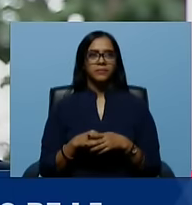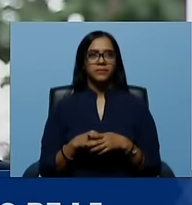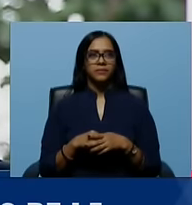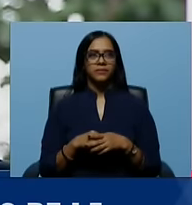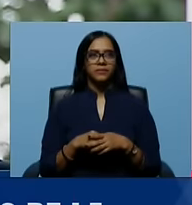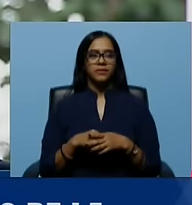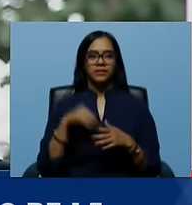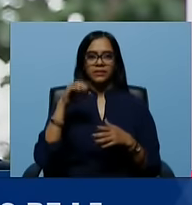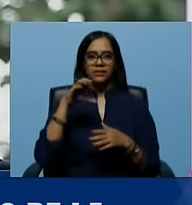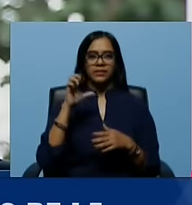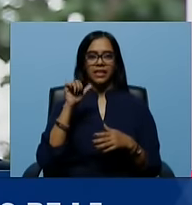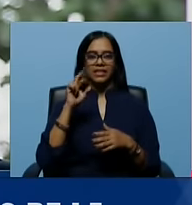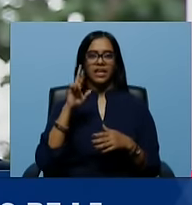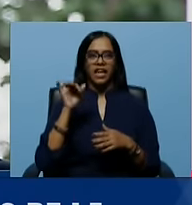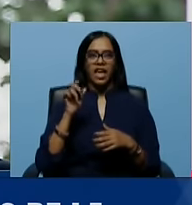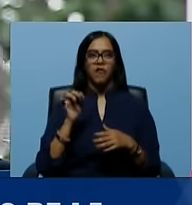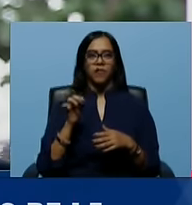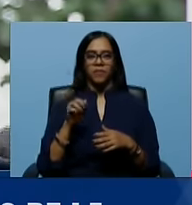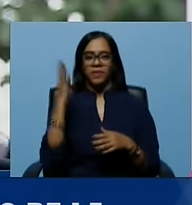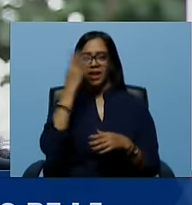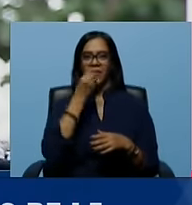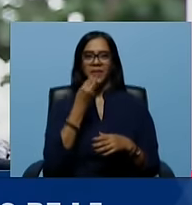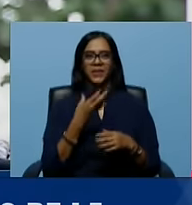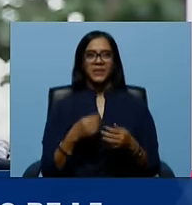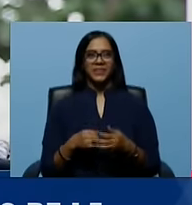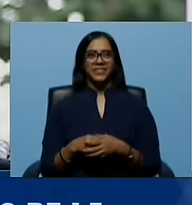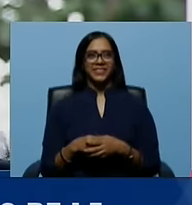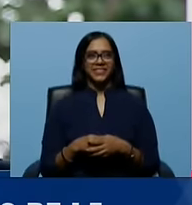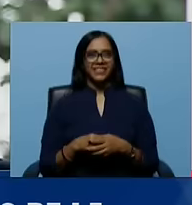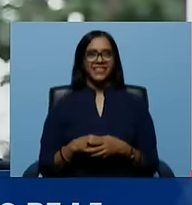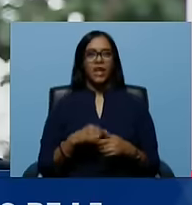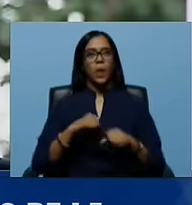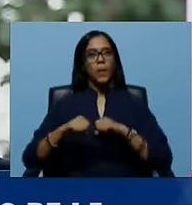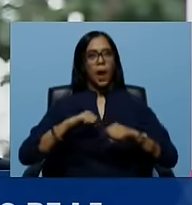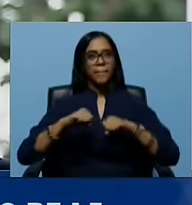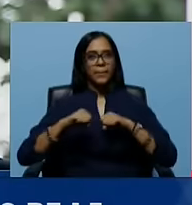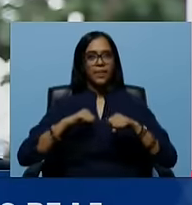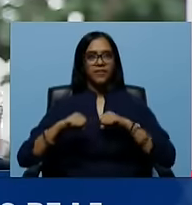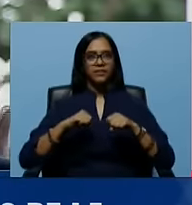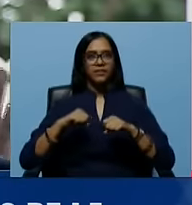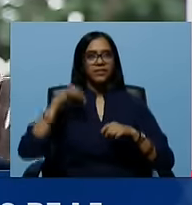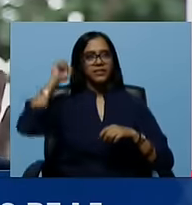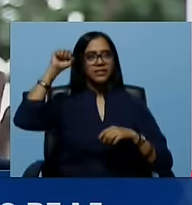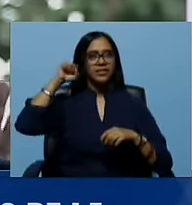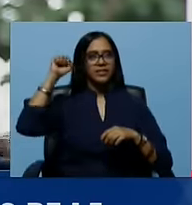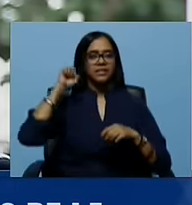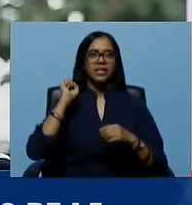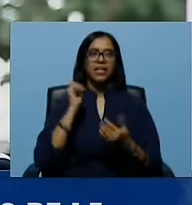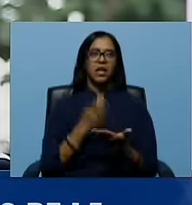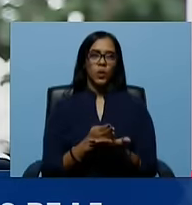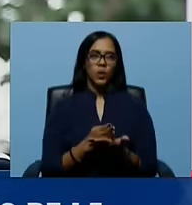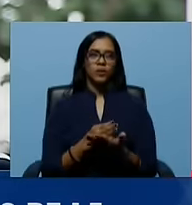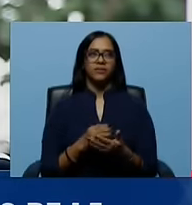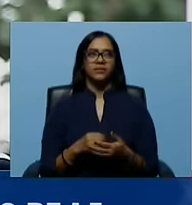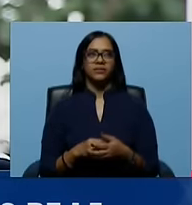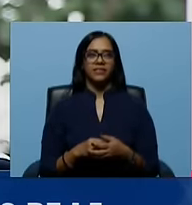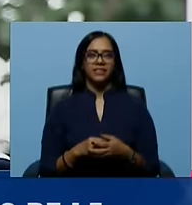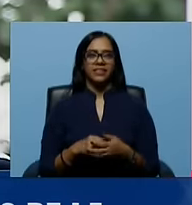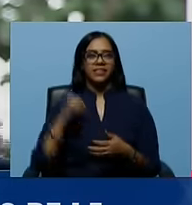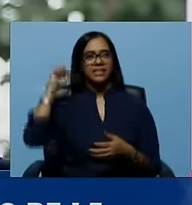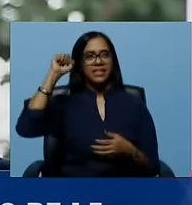César Rengifo. Maravilloso. Están los movimientos de cineclub. Aquí está Carlos Apurva,